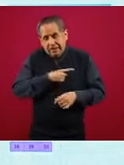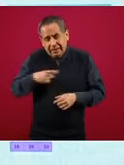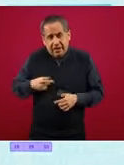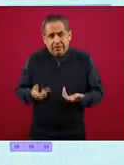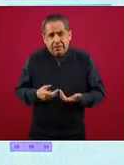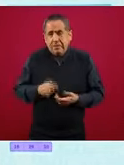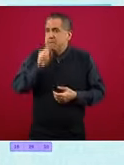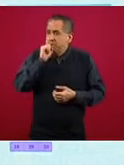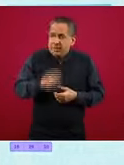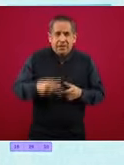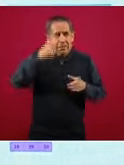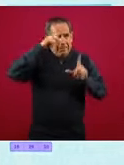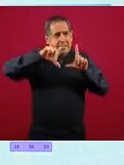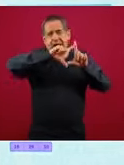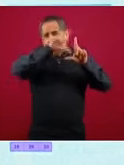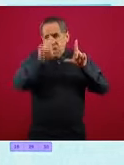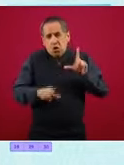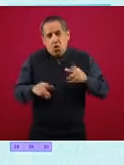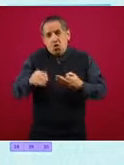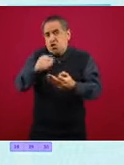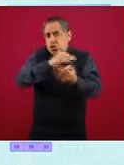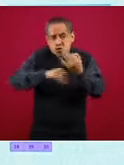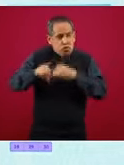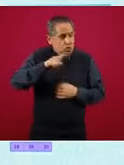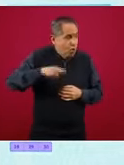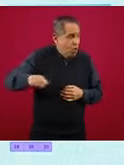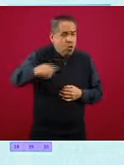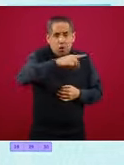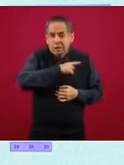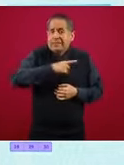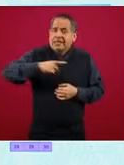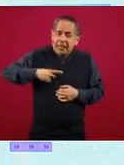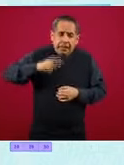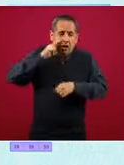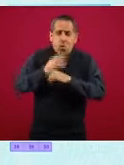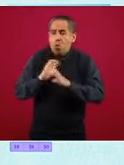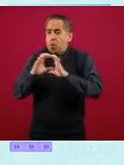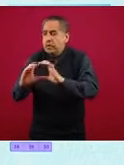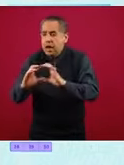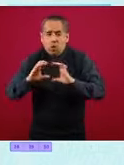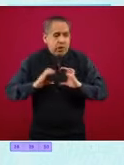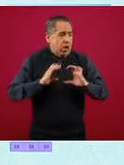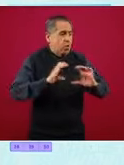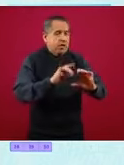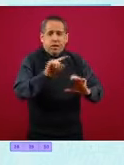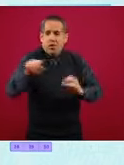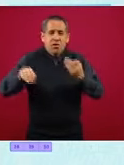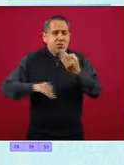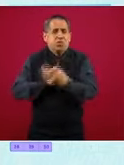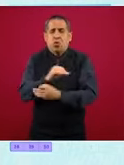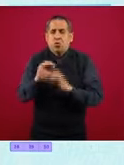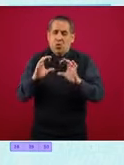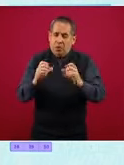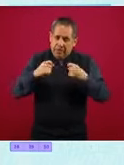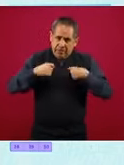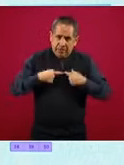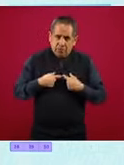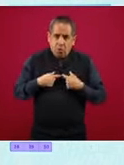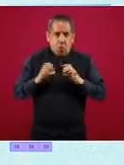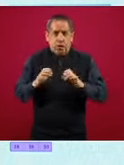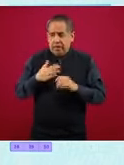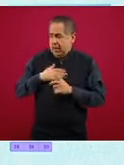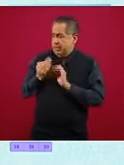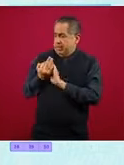Estado nacional, y a todos y a todas nos corresponde cuidarnos a nosotros mismos, a